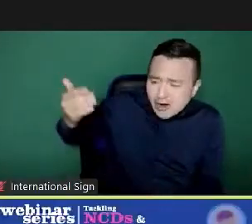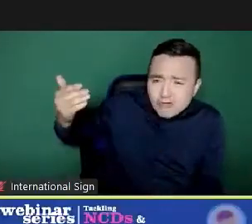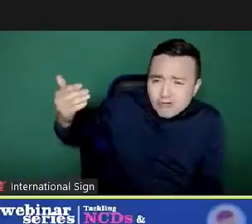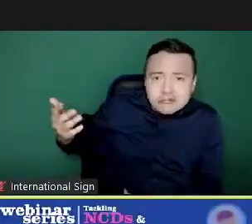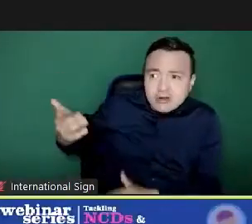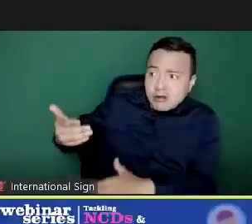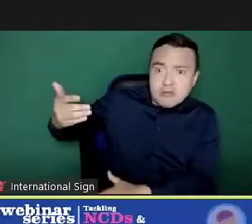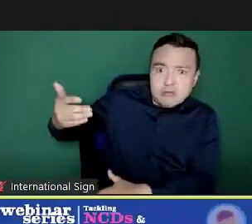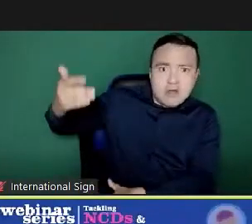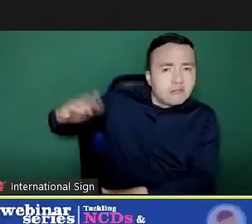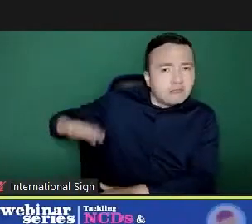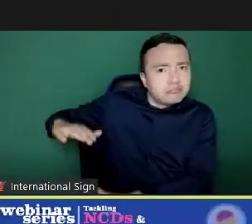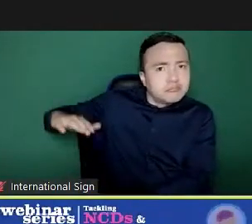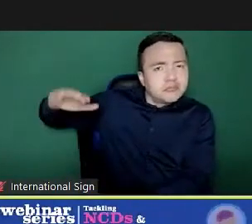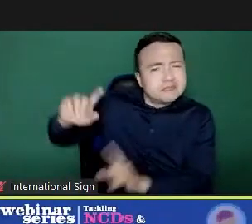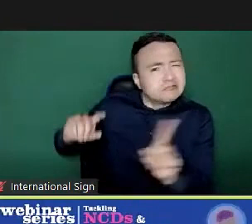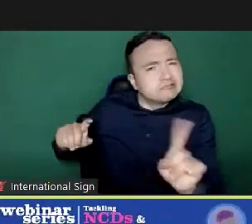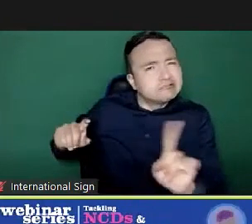en la región de las Américas.